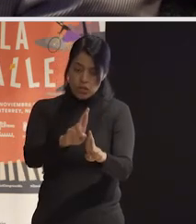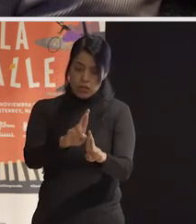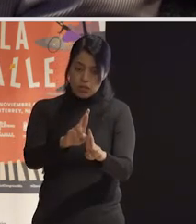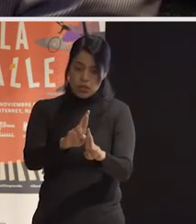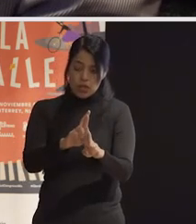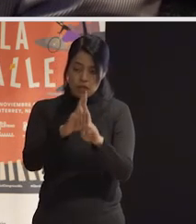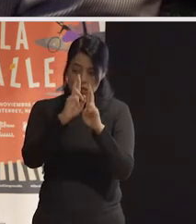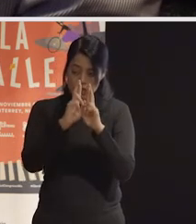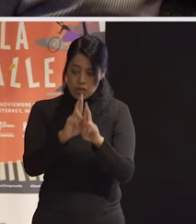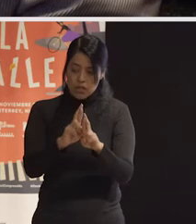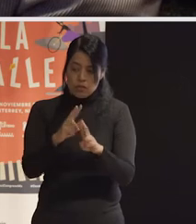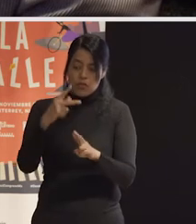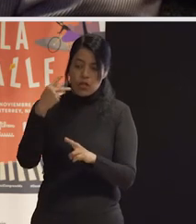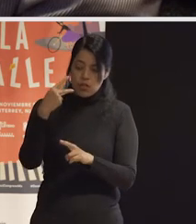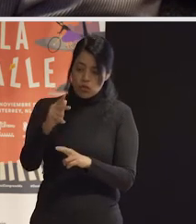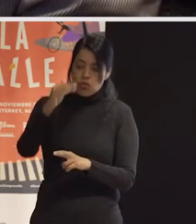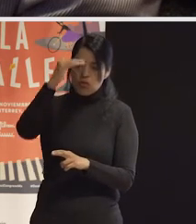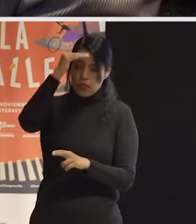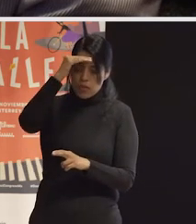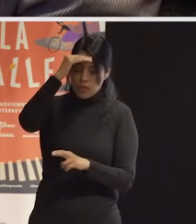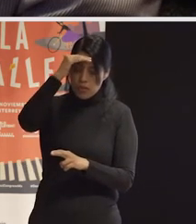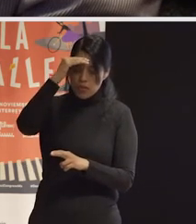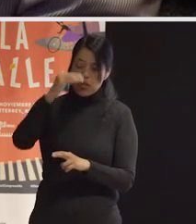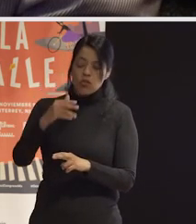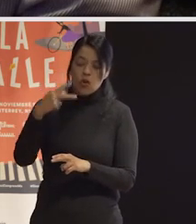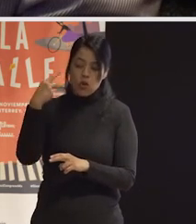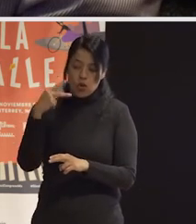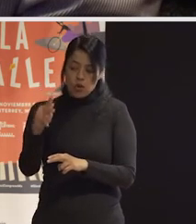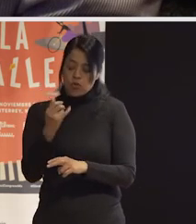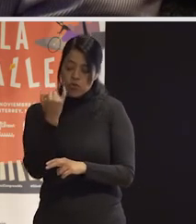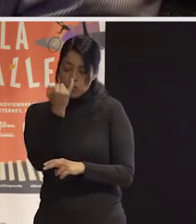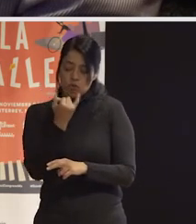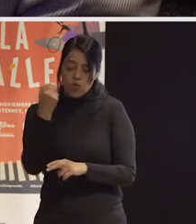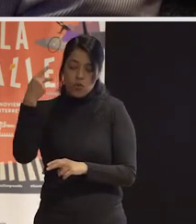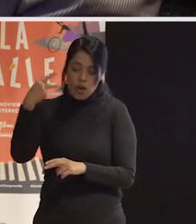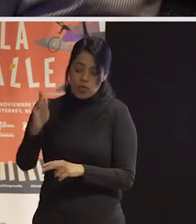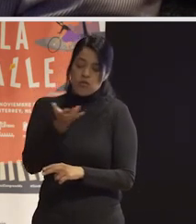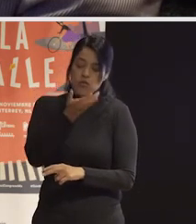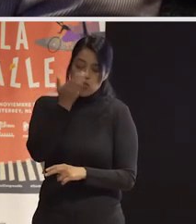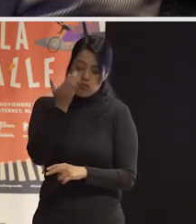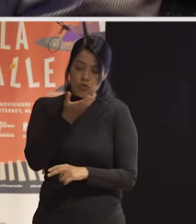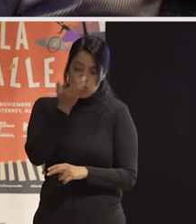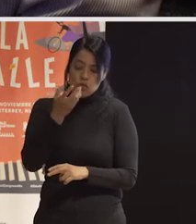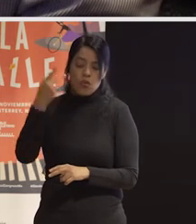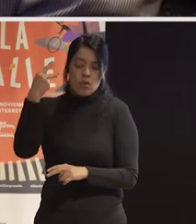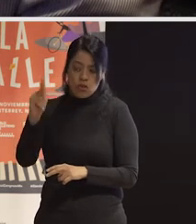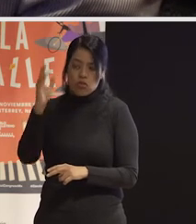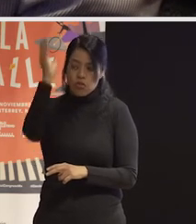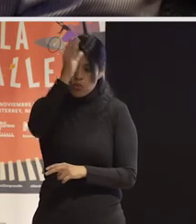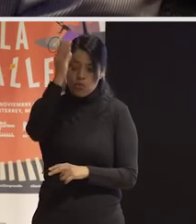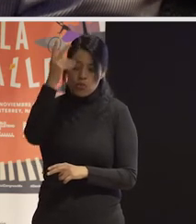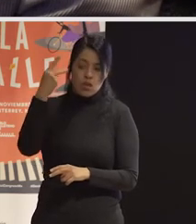respetar subidos y gracias a su lengua a sus costumbres sus culturas su